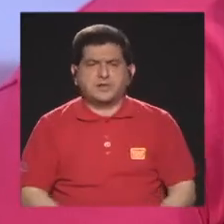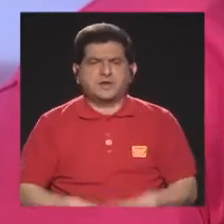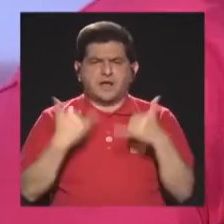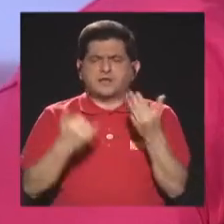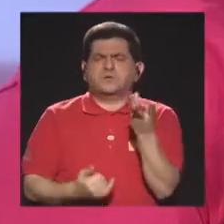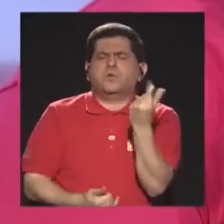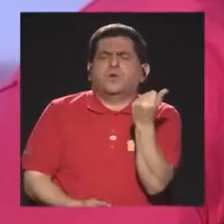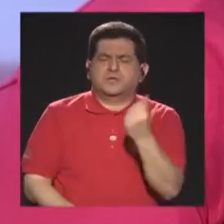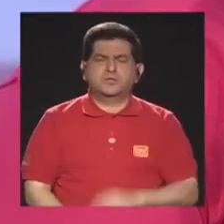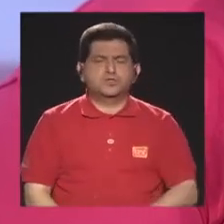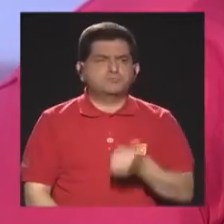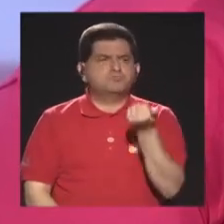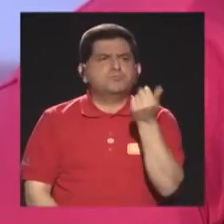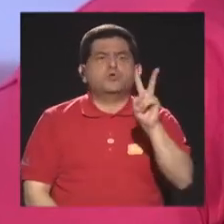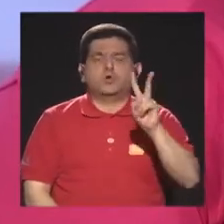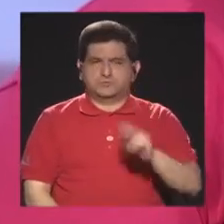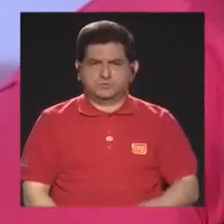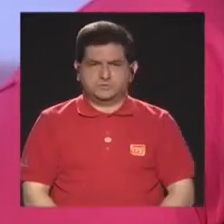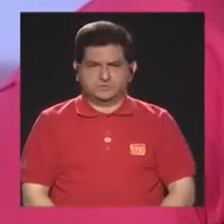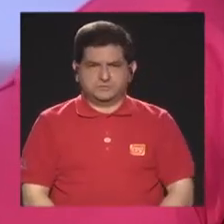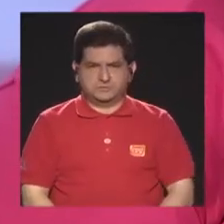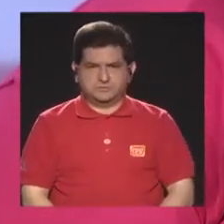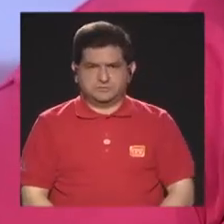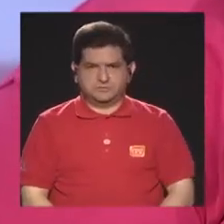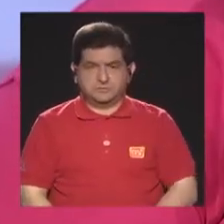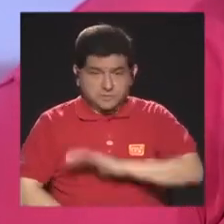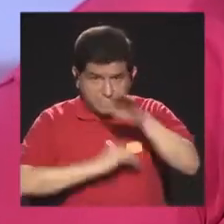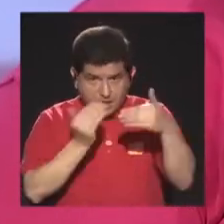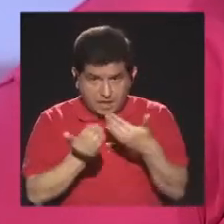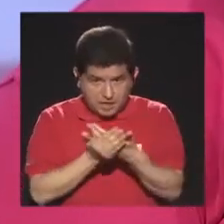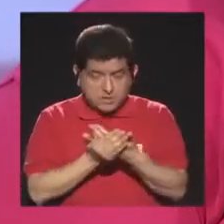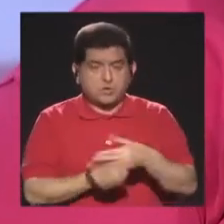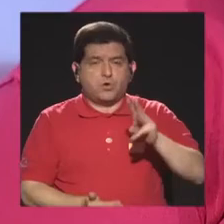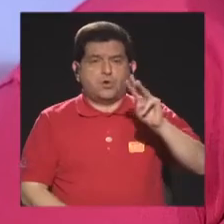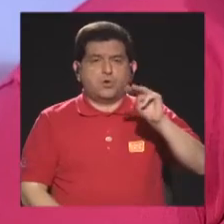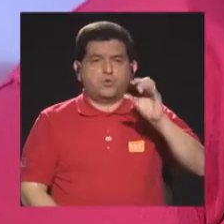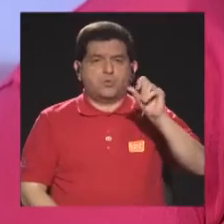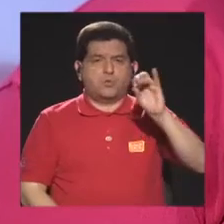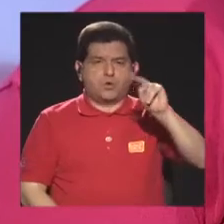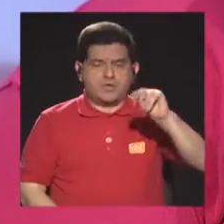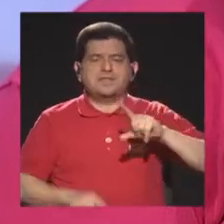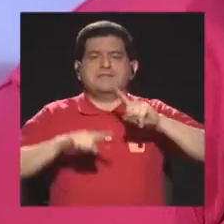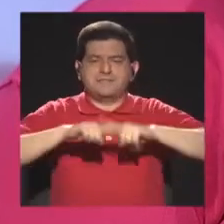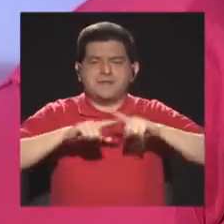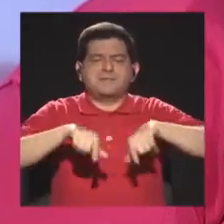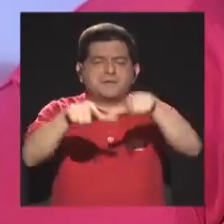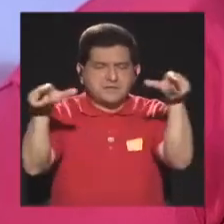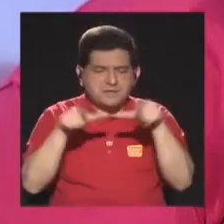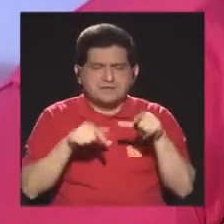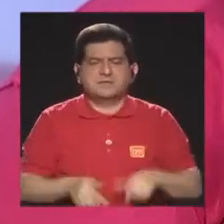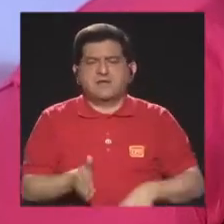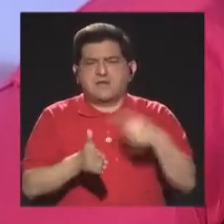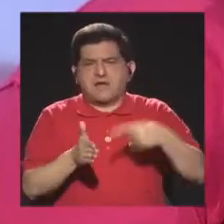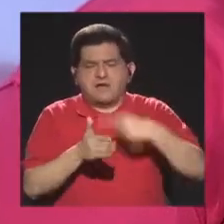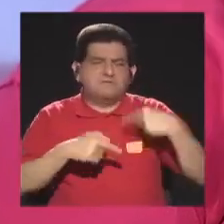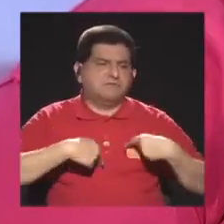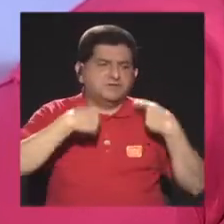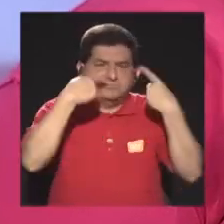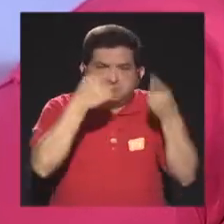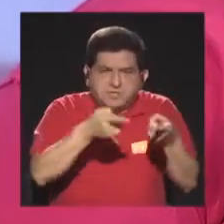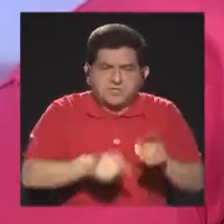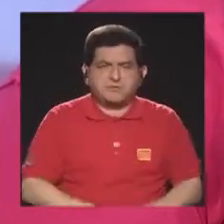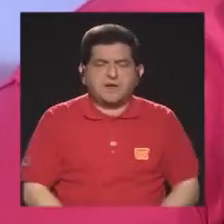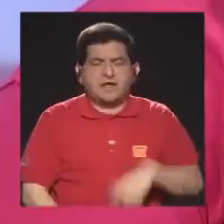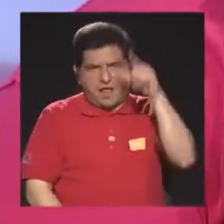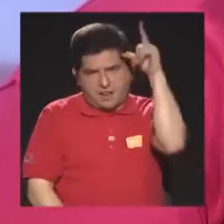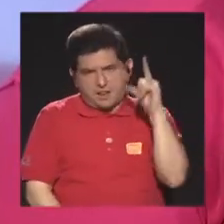como 12. ¿Ahí en Moín o en todo el...? En Moín. O sea, ellas trabajan dependiendo donde las ocupen. A veces tienen que ir al Muelle